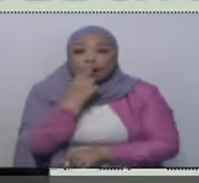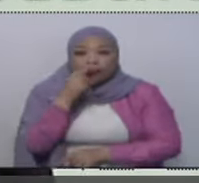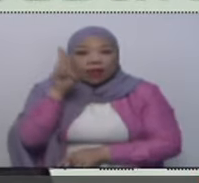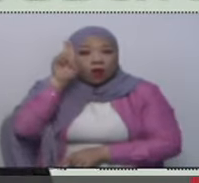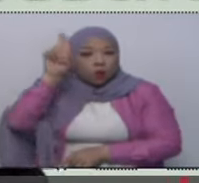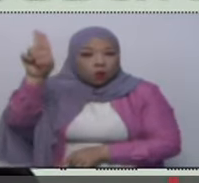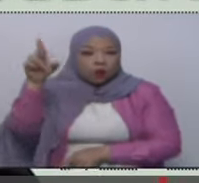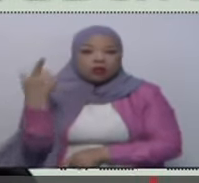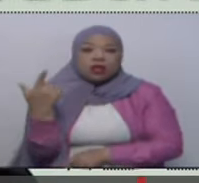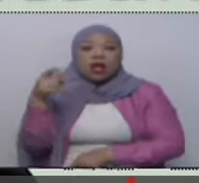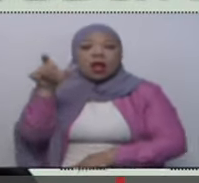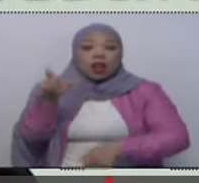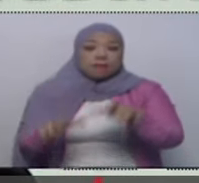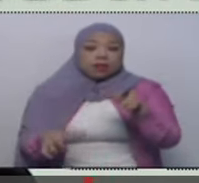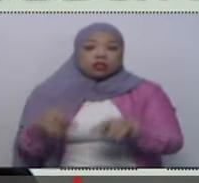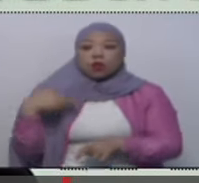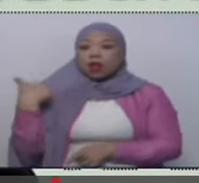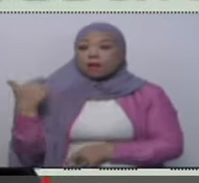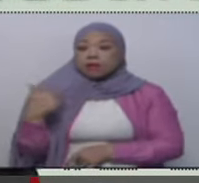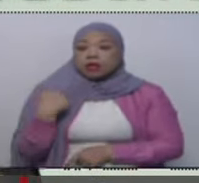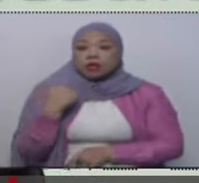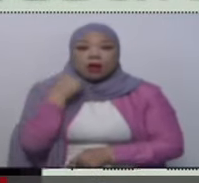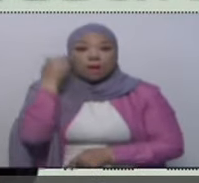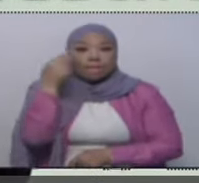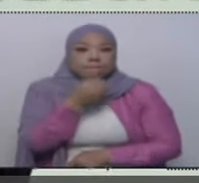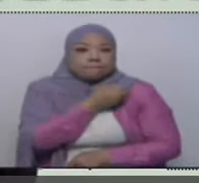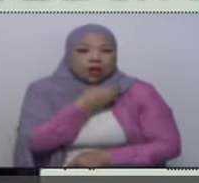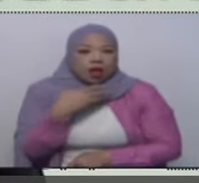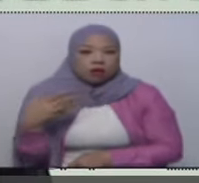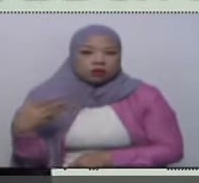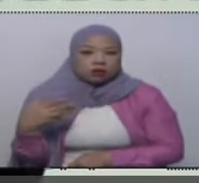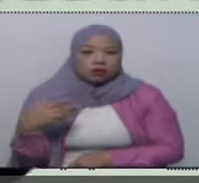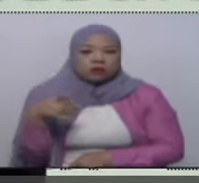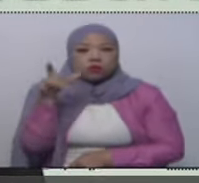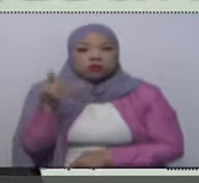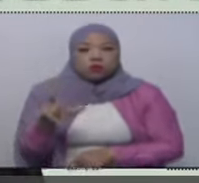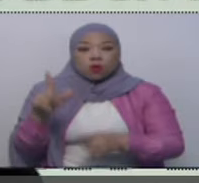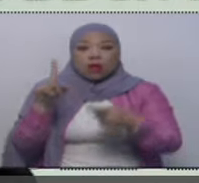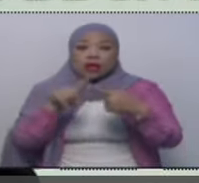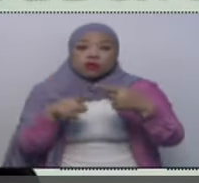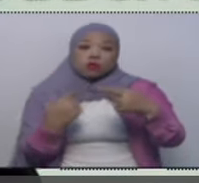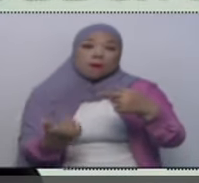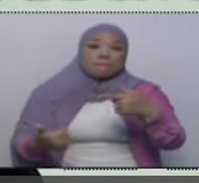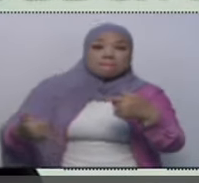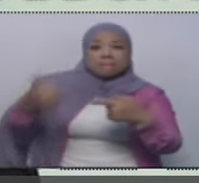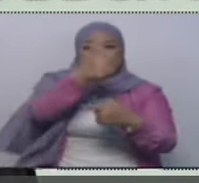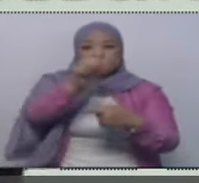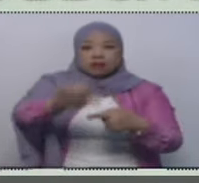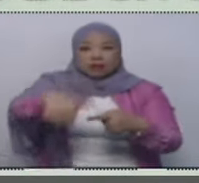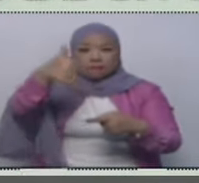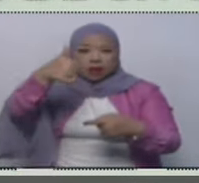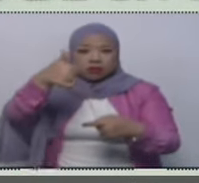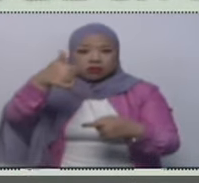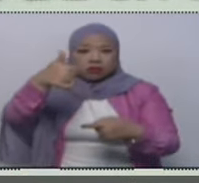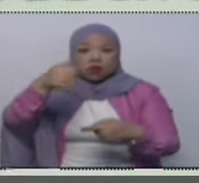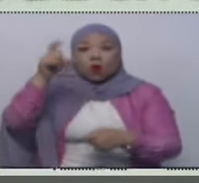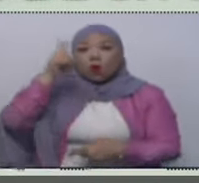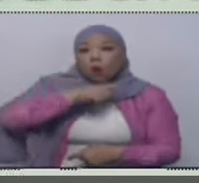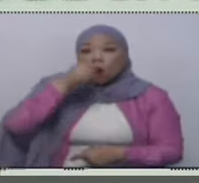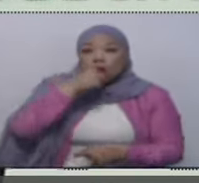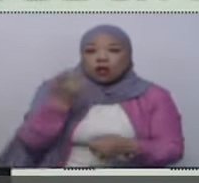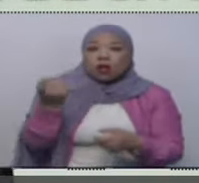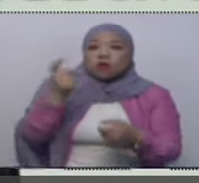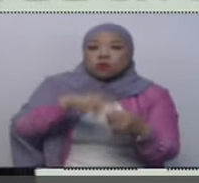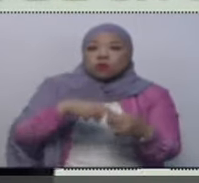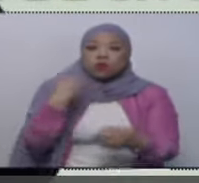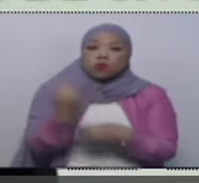es superior, los sionistas piensan que son superiores al resto del mundo. El judaísmo incluso